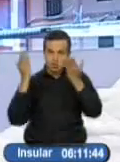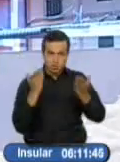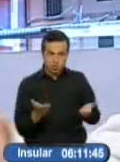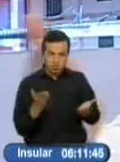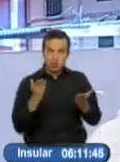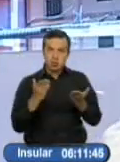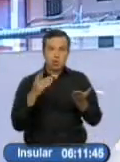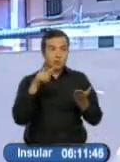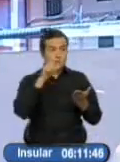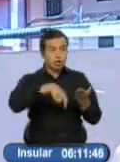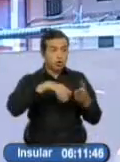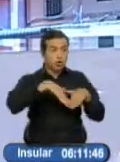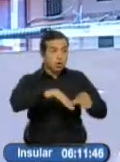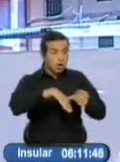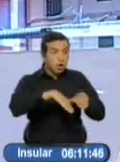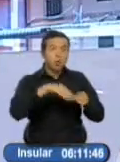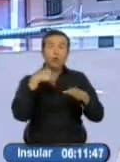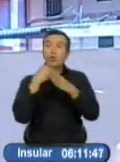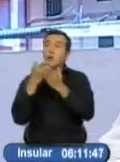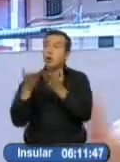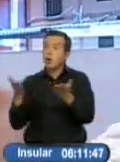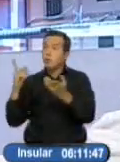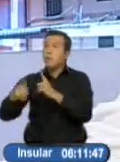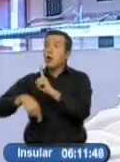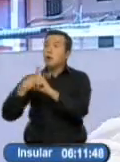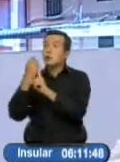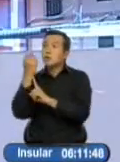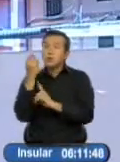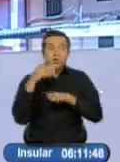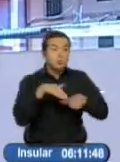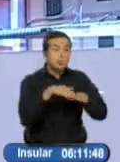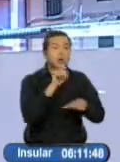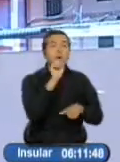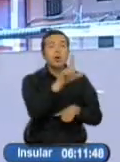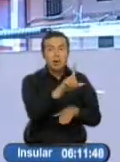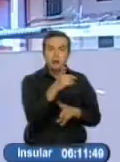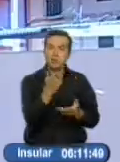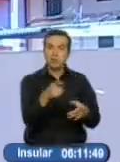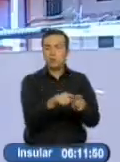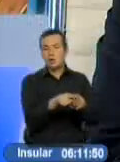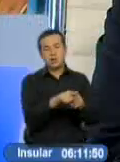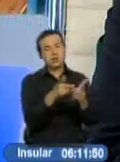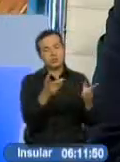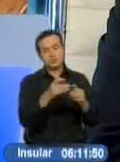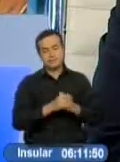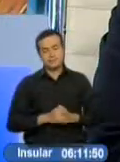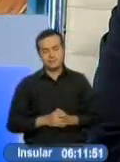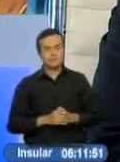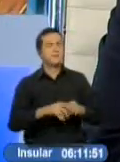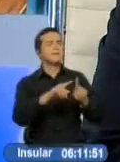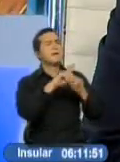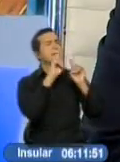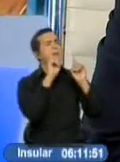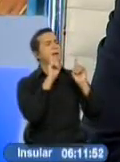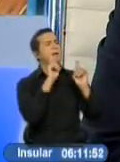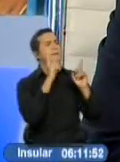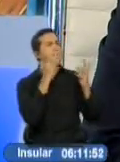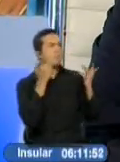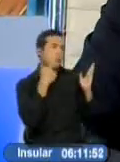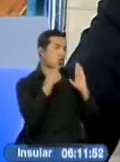el confeccionista tiene que pagar un arancel adicional, la confección va a ser más costosa. Ahora, si el sector